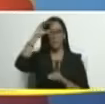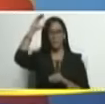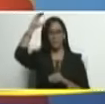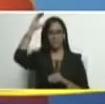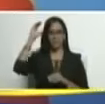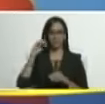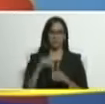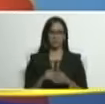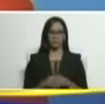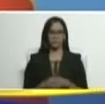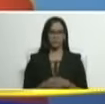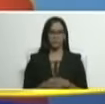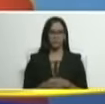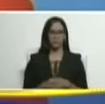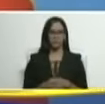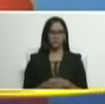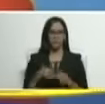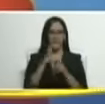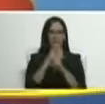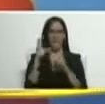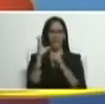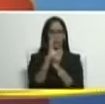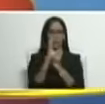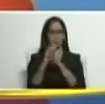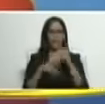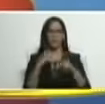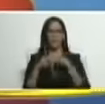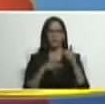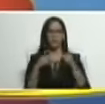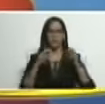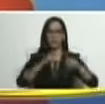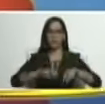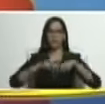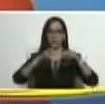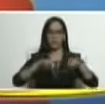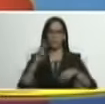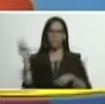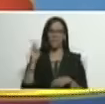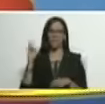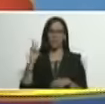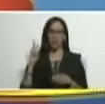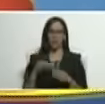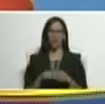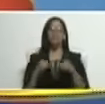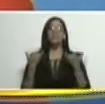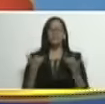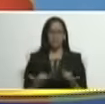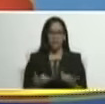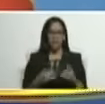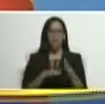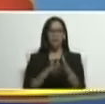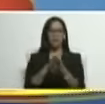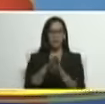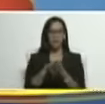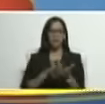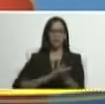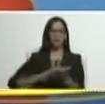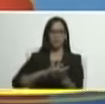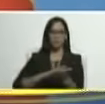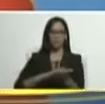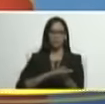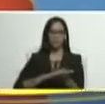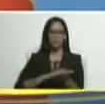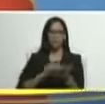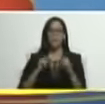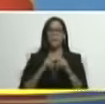y la cultura productiva del campo venezolano. Ya hemos avanzado mucho en su recuperación,